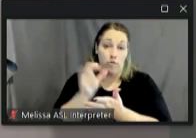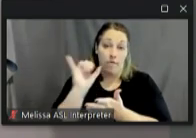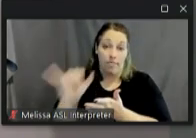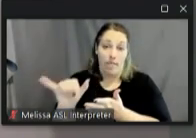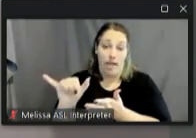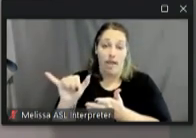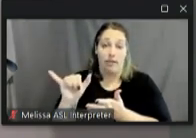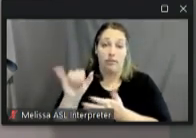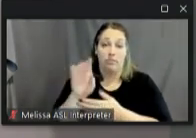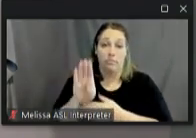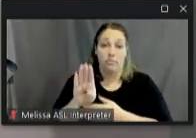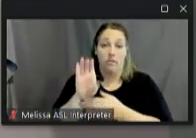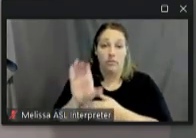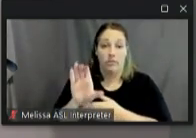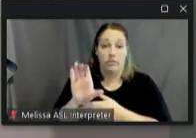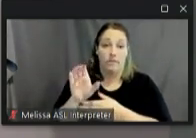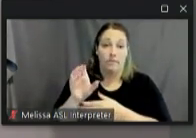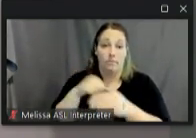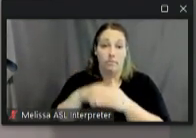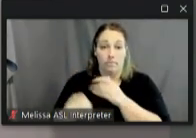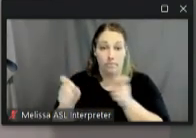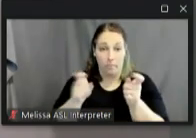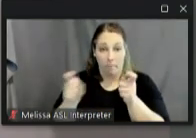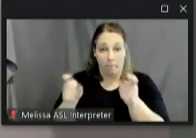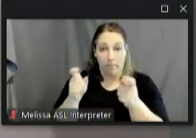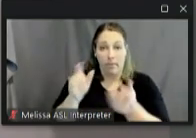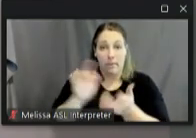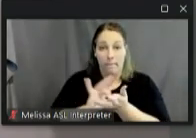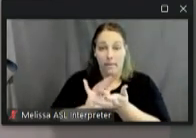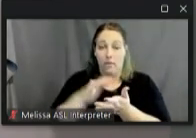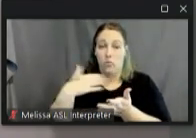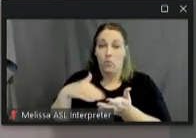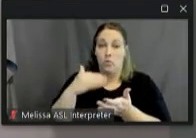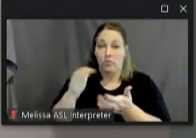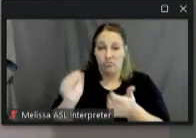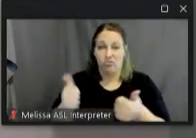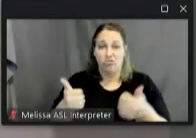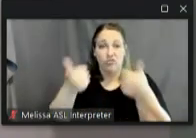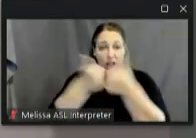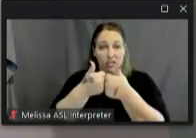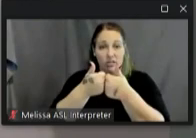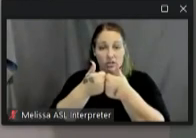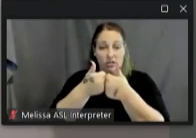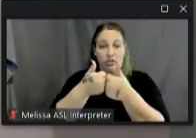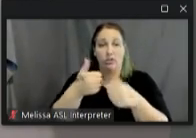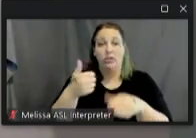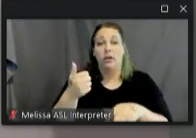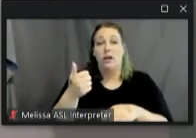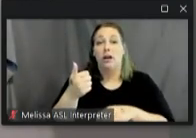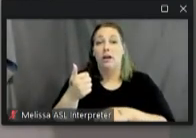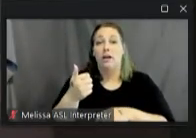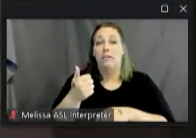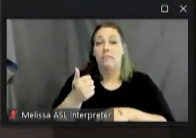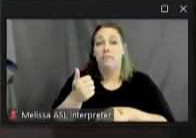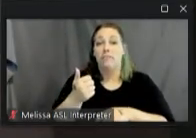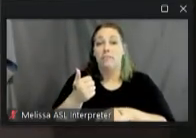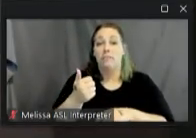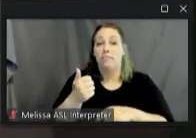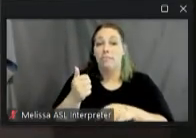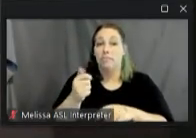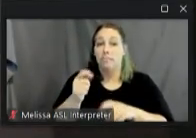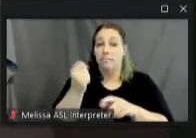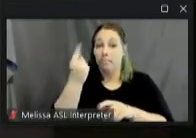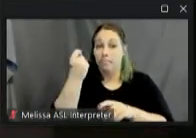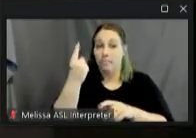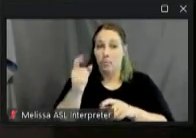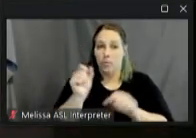la secretaria de Estado Natalí Roque. Sin embargo, se logró este año y apenas en